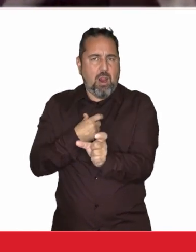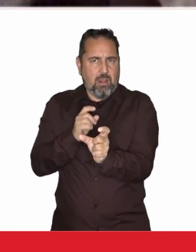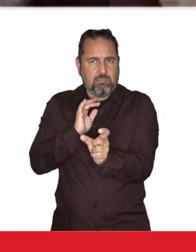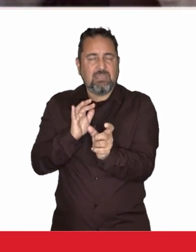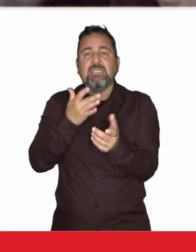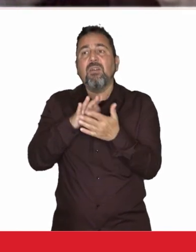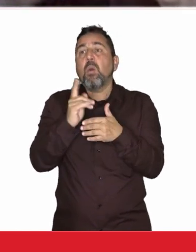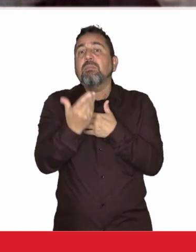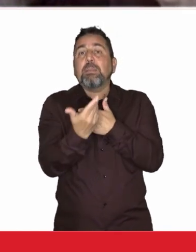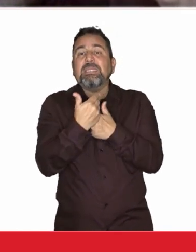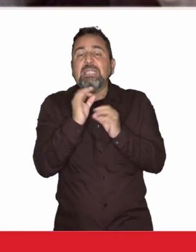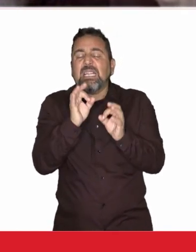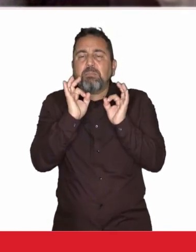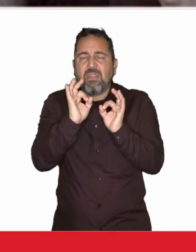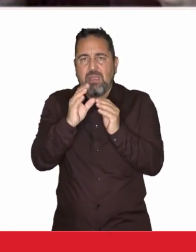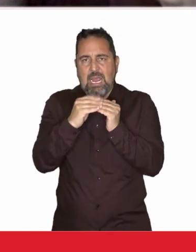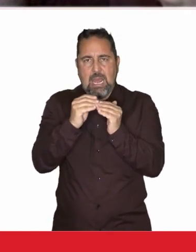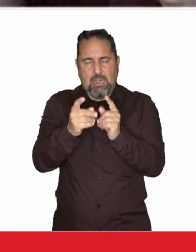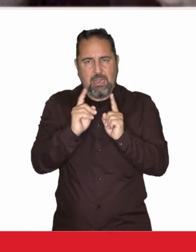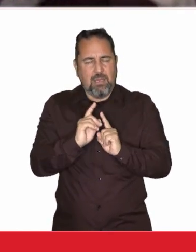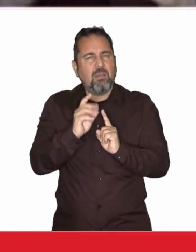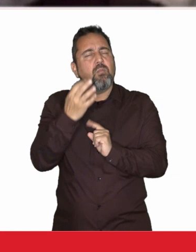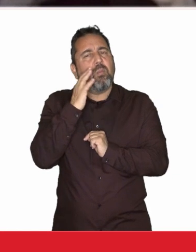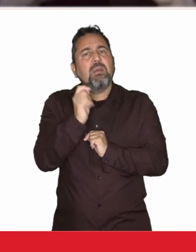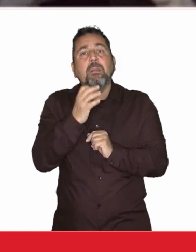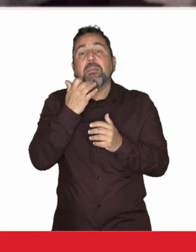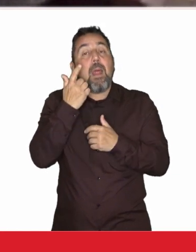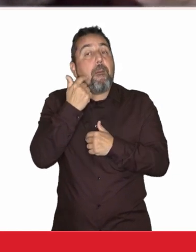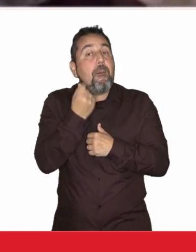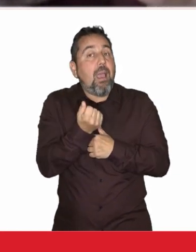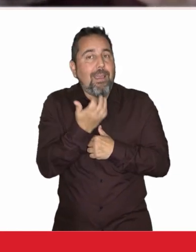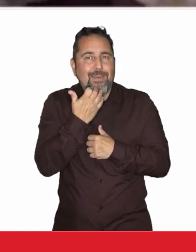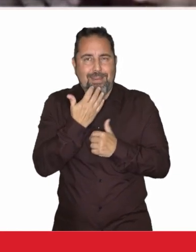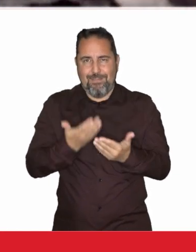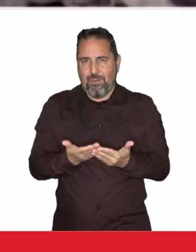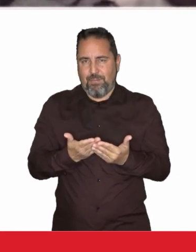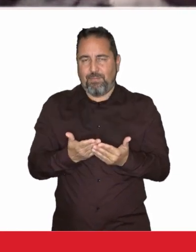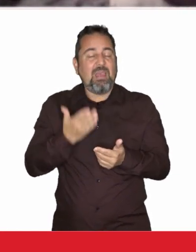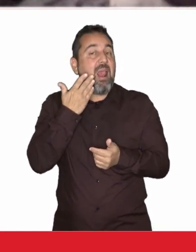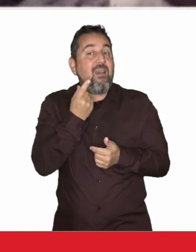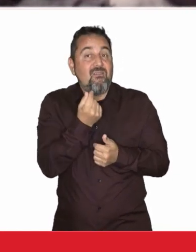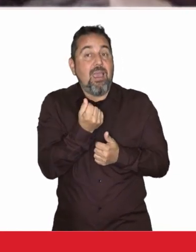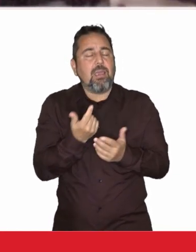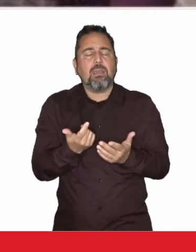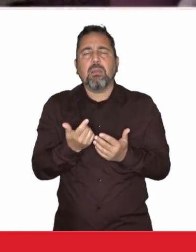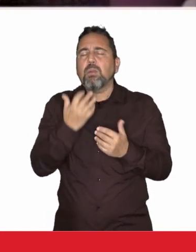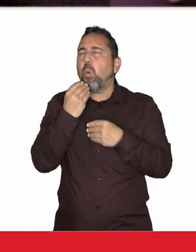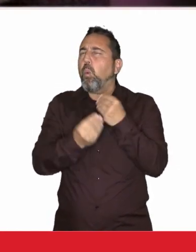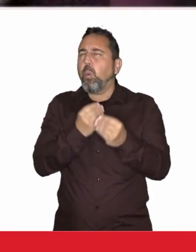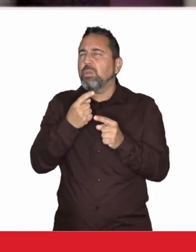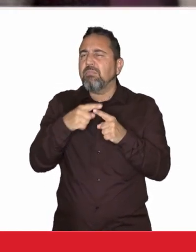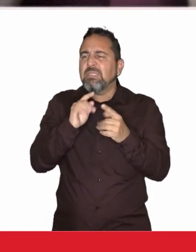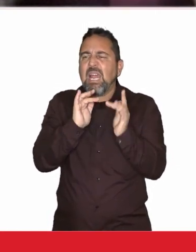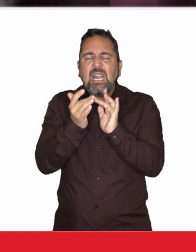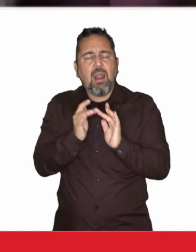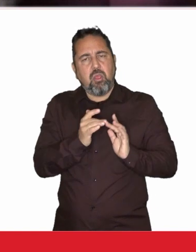es cuando un representante se dedica específicamente a un cliente. Esto es muy típico, por ejemplo, en banca, ¿vale? En banca están